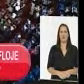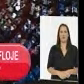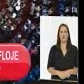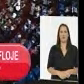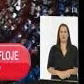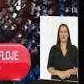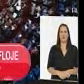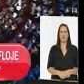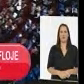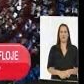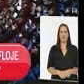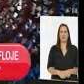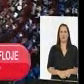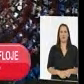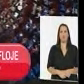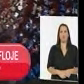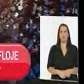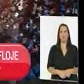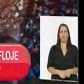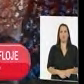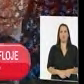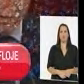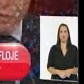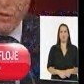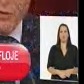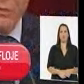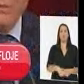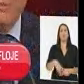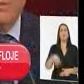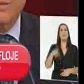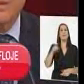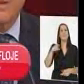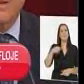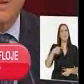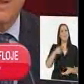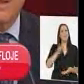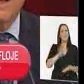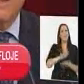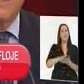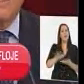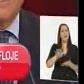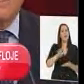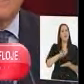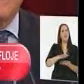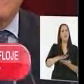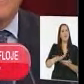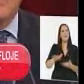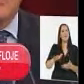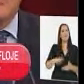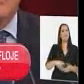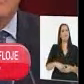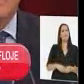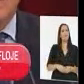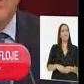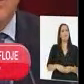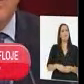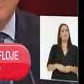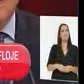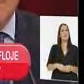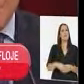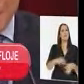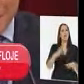tenemos buenos resultados porque miramos distinto al mundo y el mundo nos mira distinto a nosotros. Y obviamente, ¿cuáles